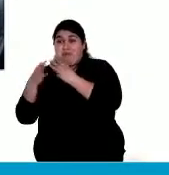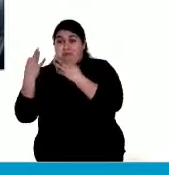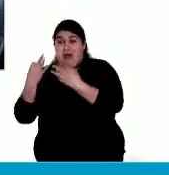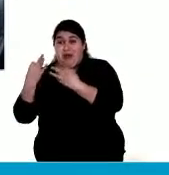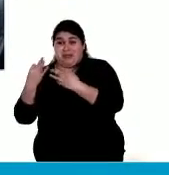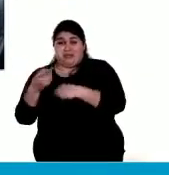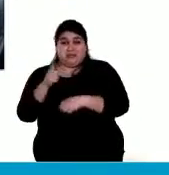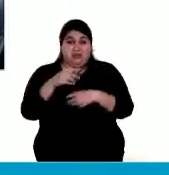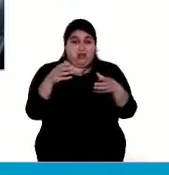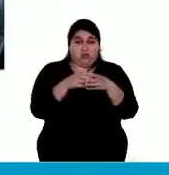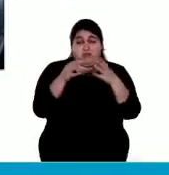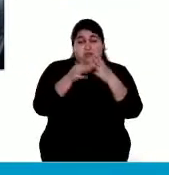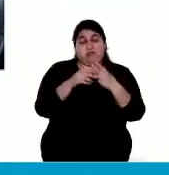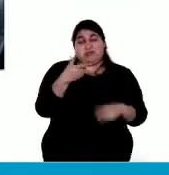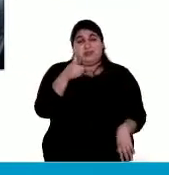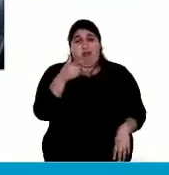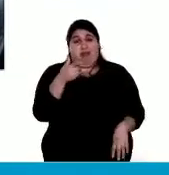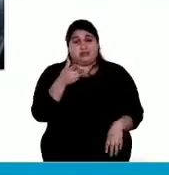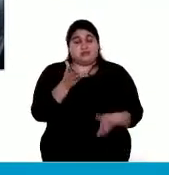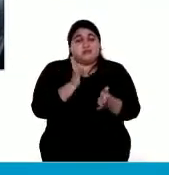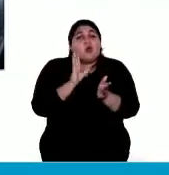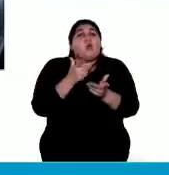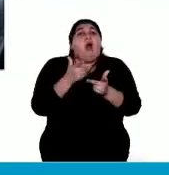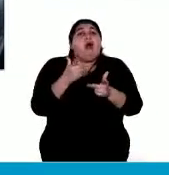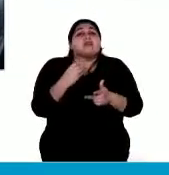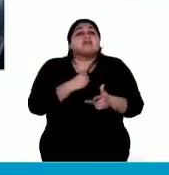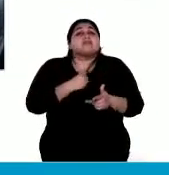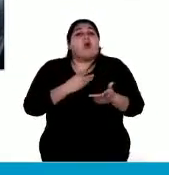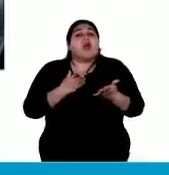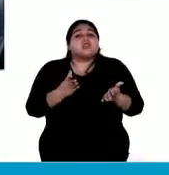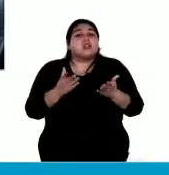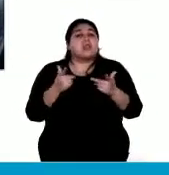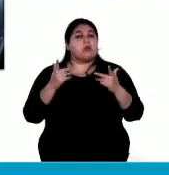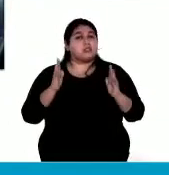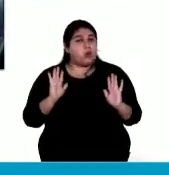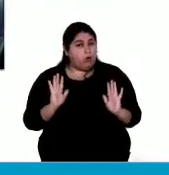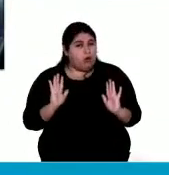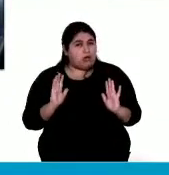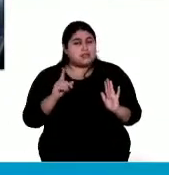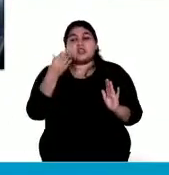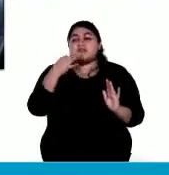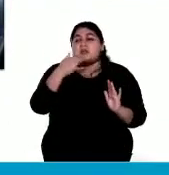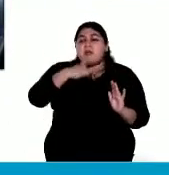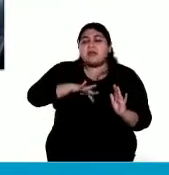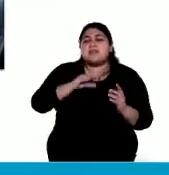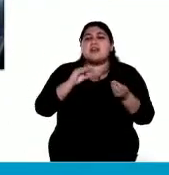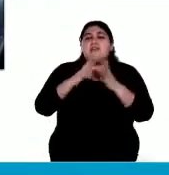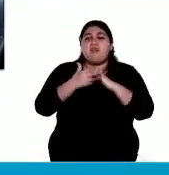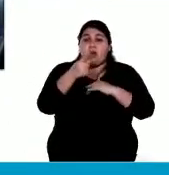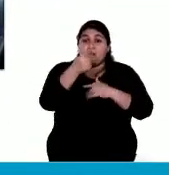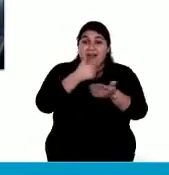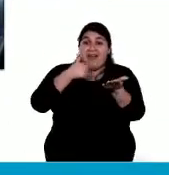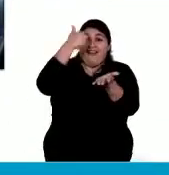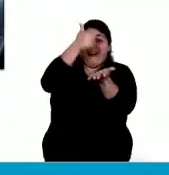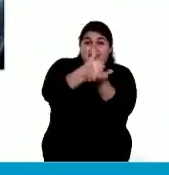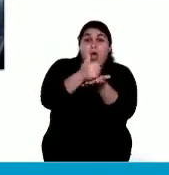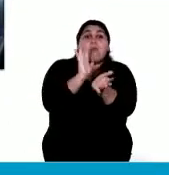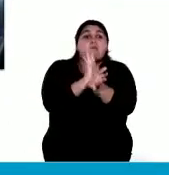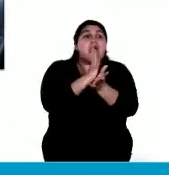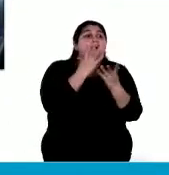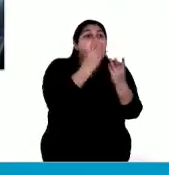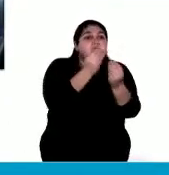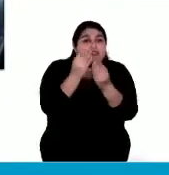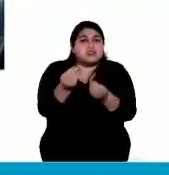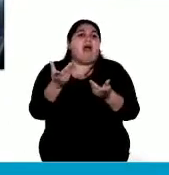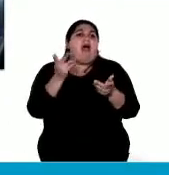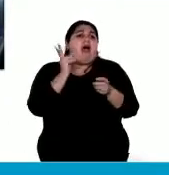lo que es la vocación de servicio, tienen cero compromiso con lo que es entender que están en ese lugar para servir al bien común, para servir a